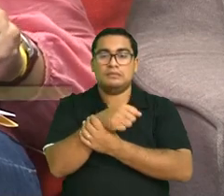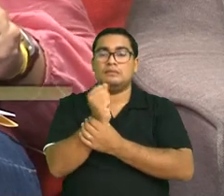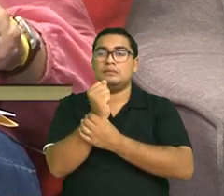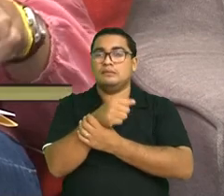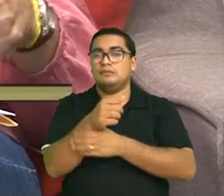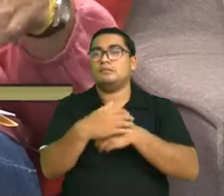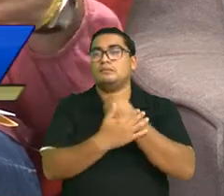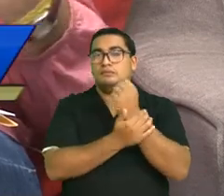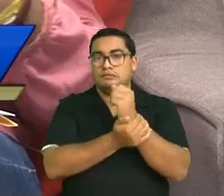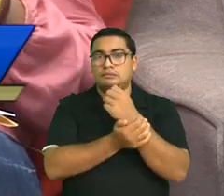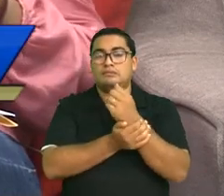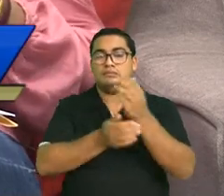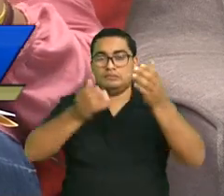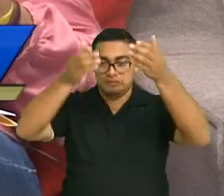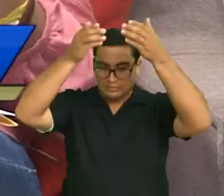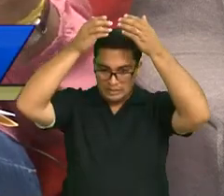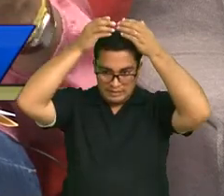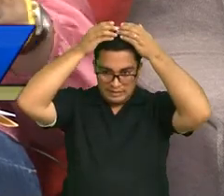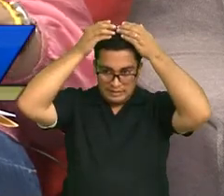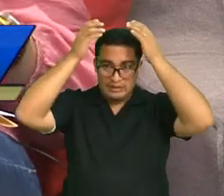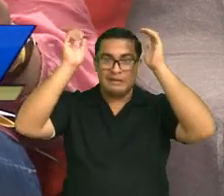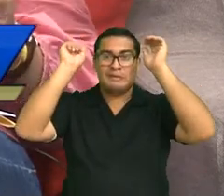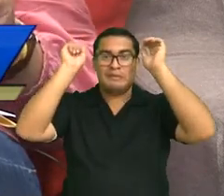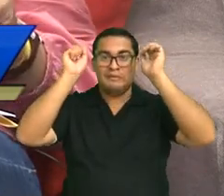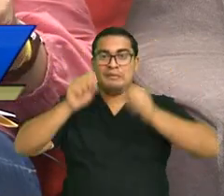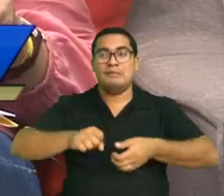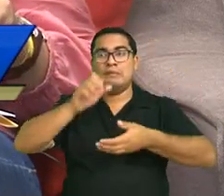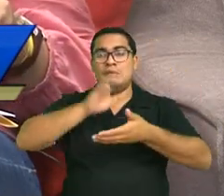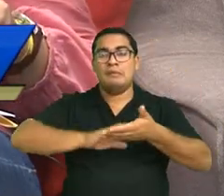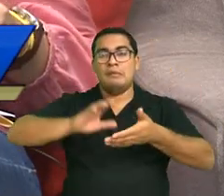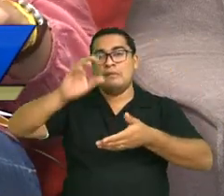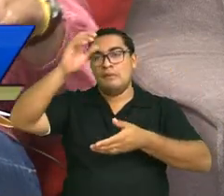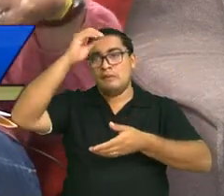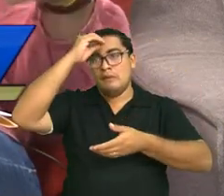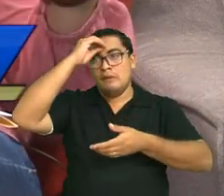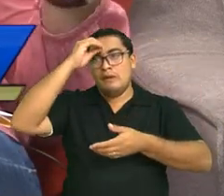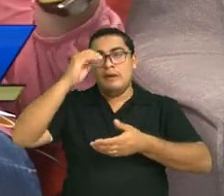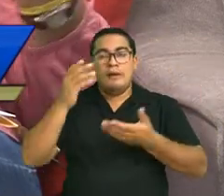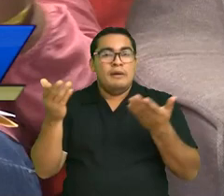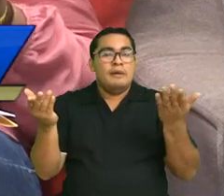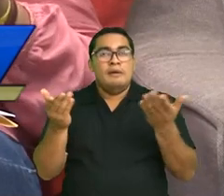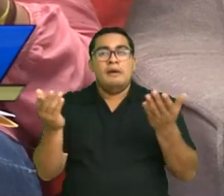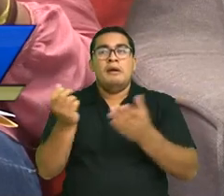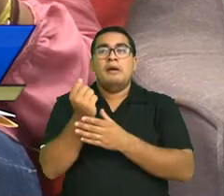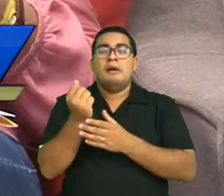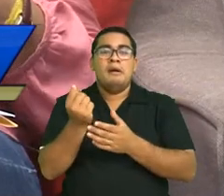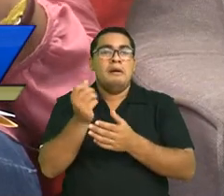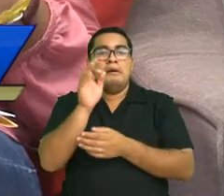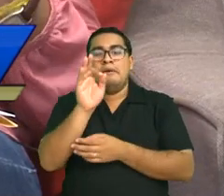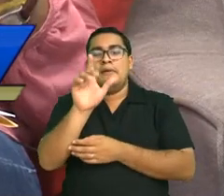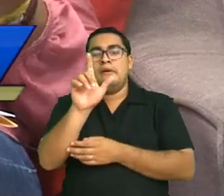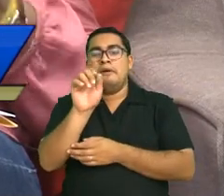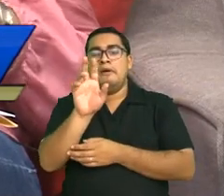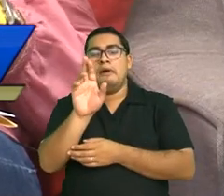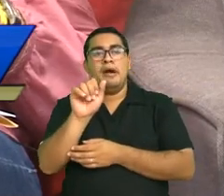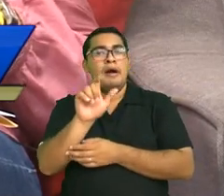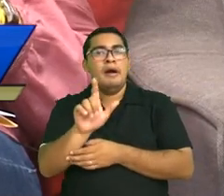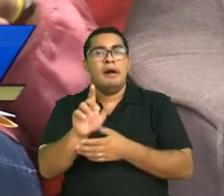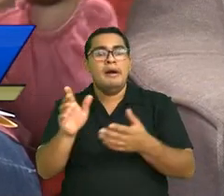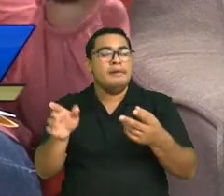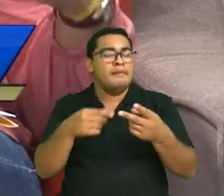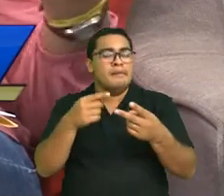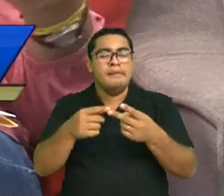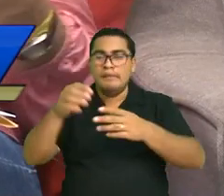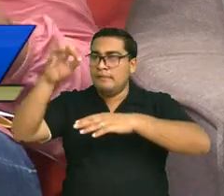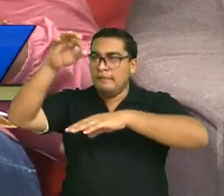enfermera, la oportunidad de prepararse en fitoterapia, en la terapia floral, en acupuntura,